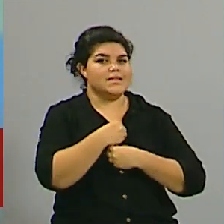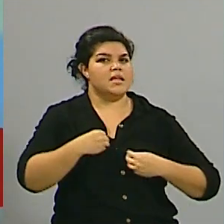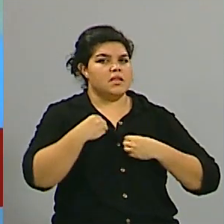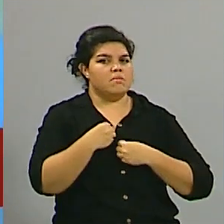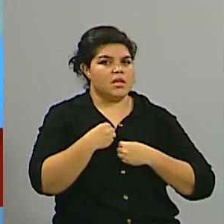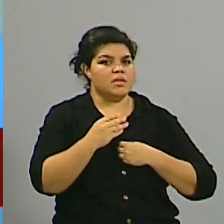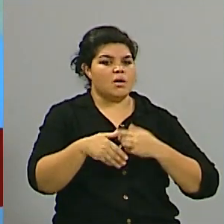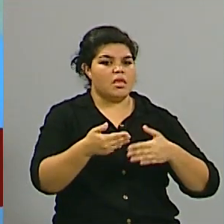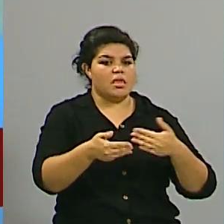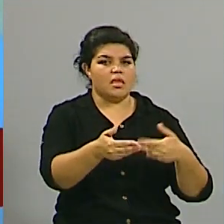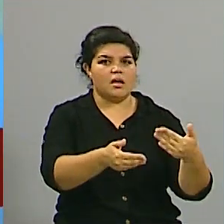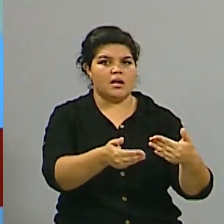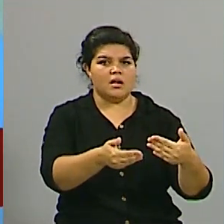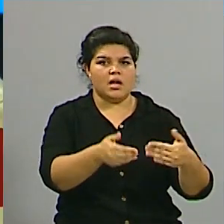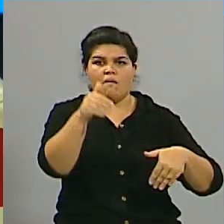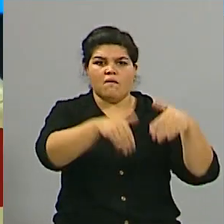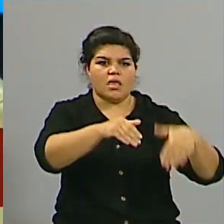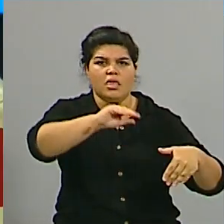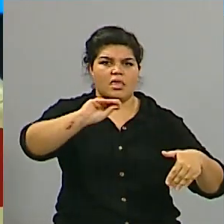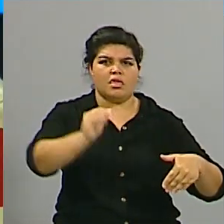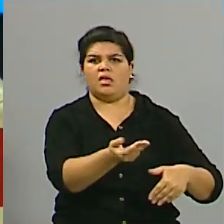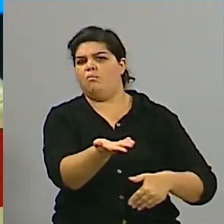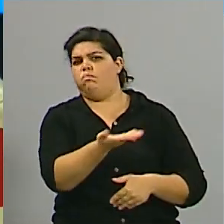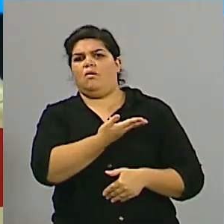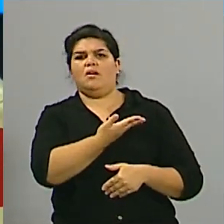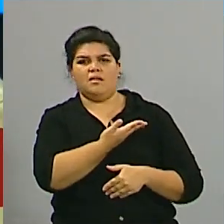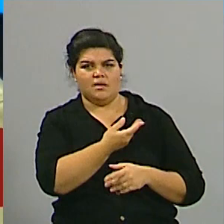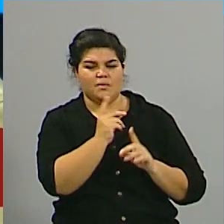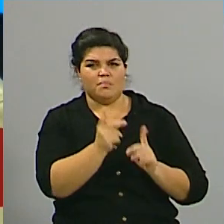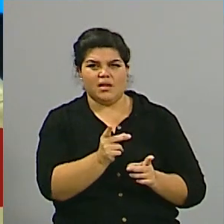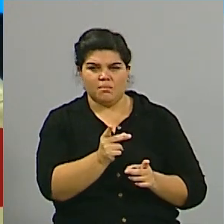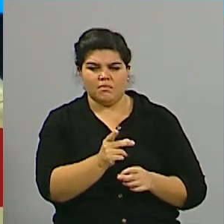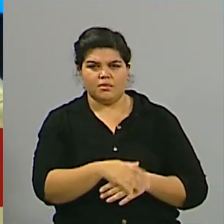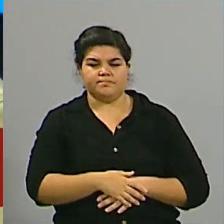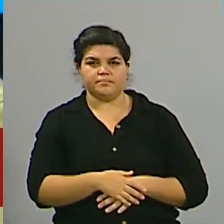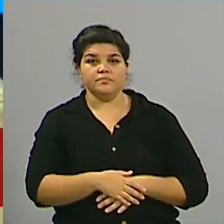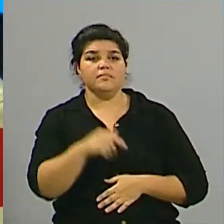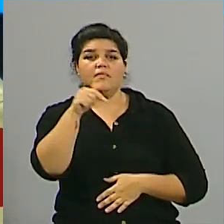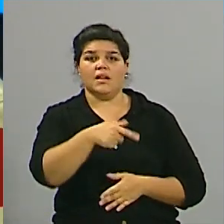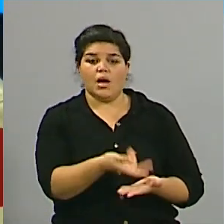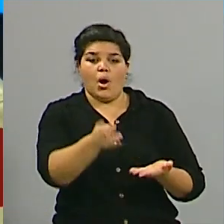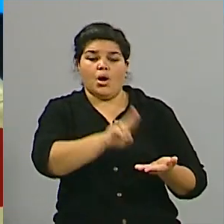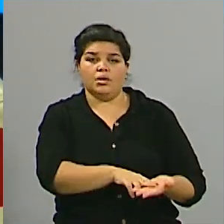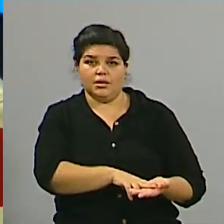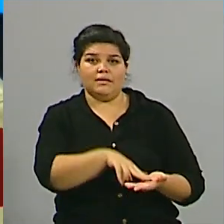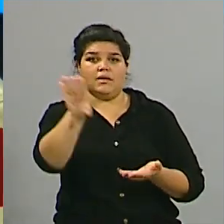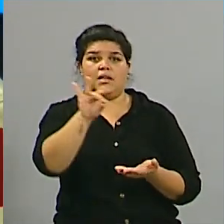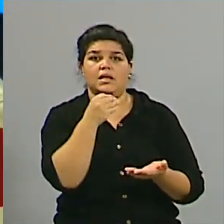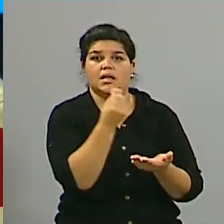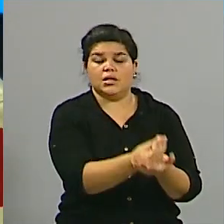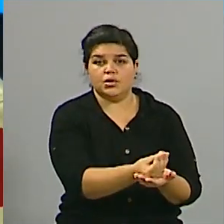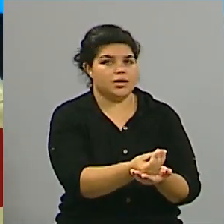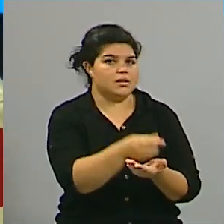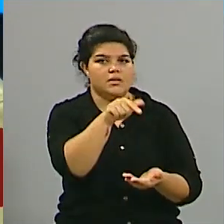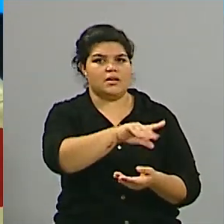una elección después de una gestión de gobierno sola, en donde en general había una reelección del presidente